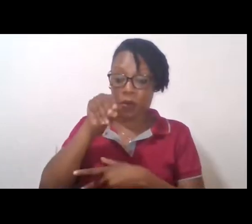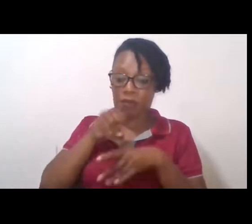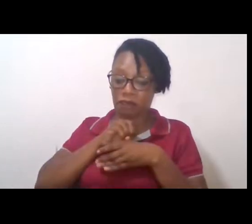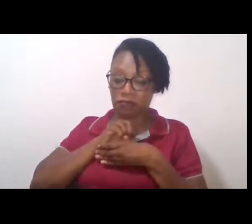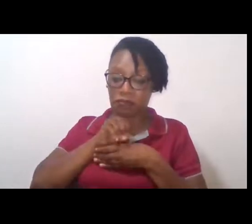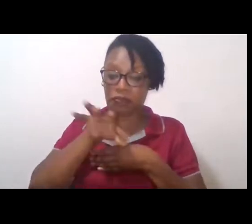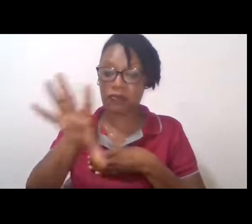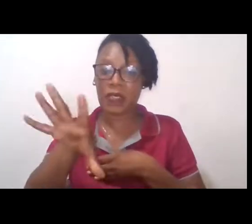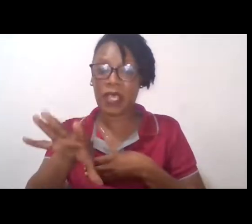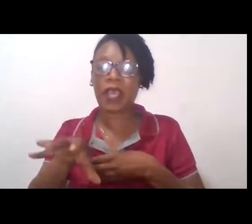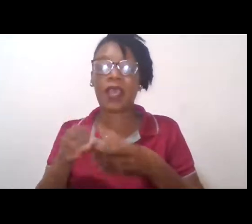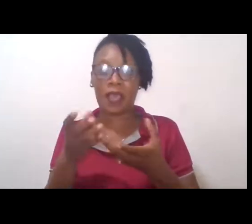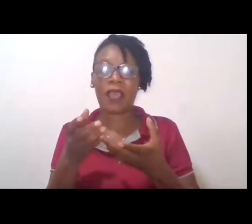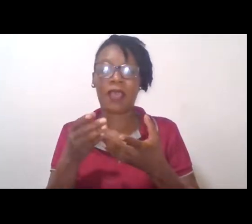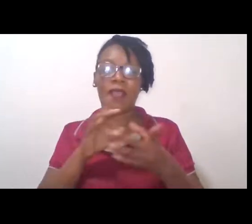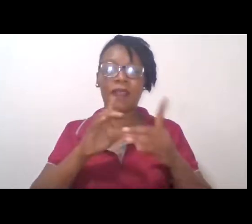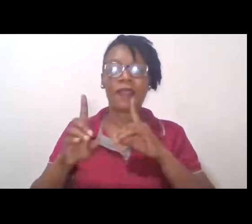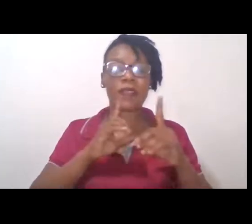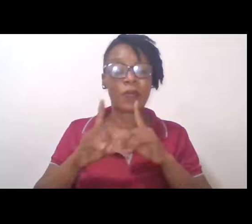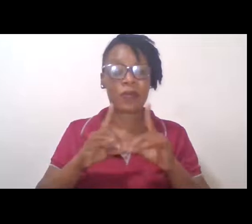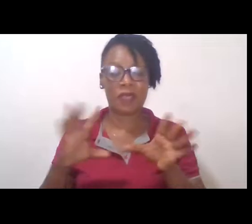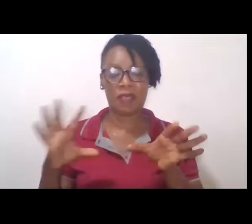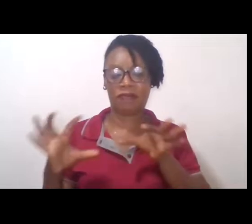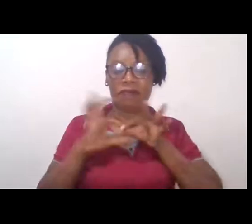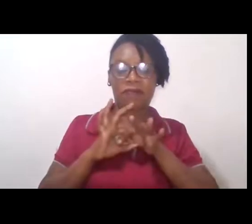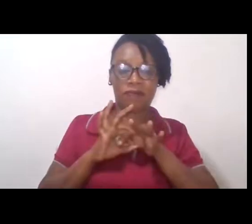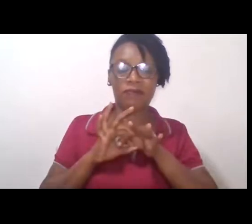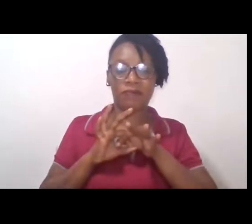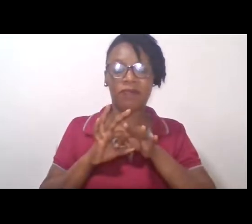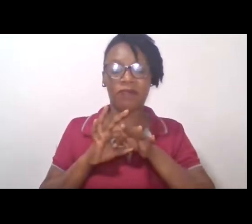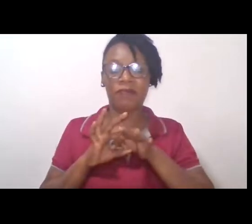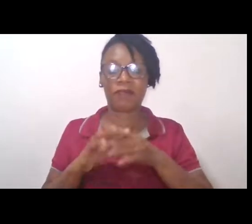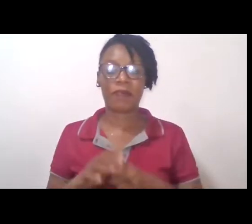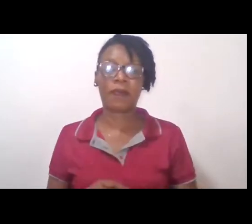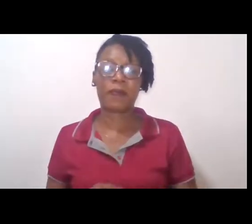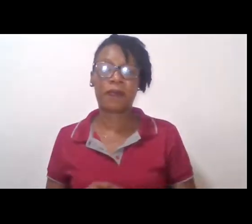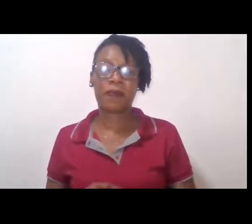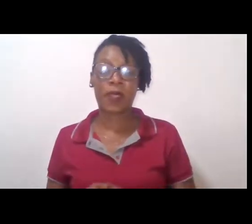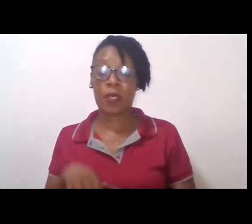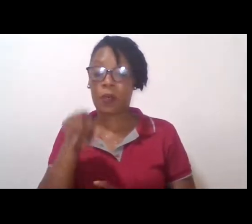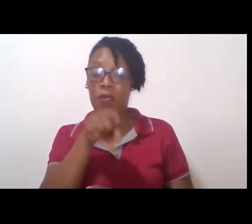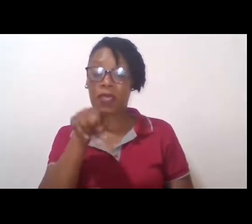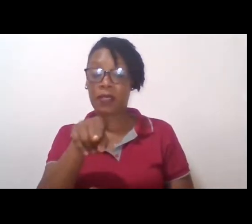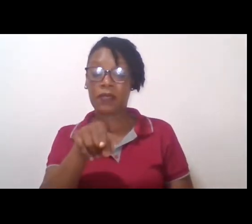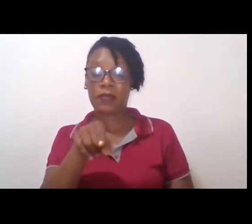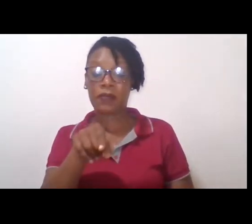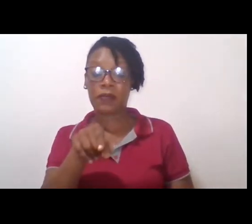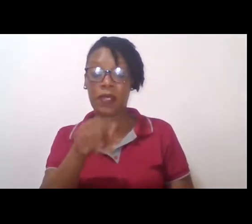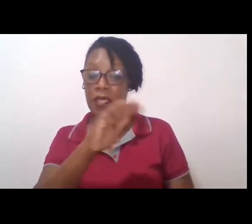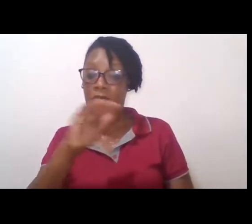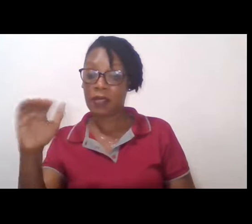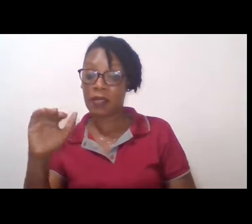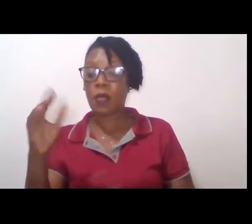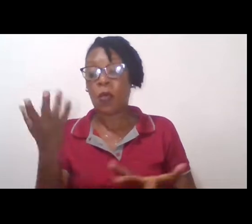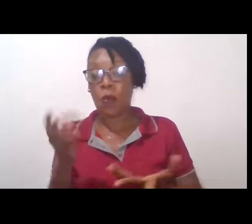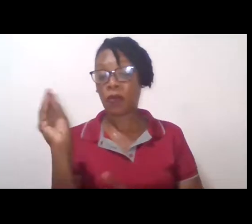centro en el discurso que va conectado, ¿verdad? Con esto justamente que el niño o el